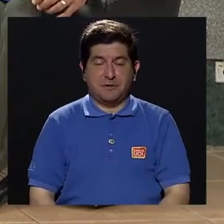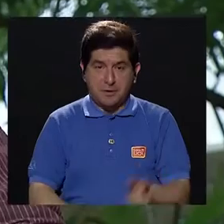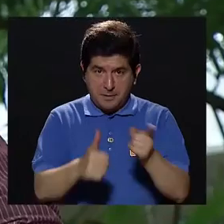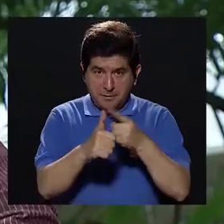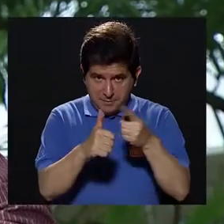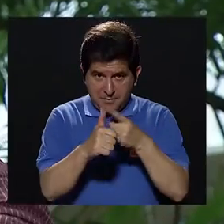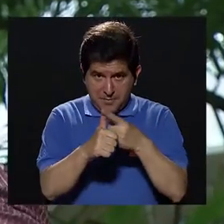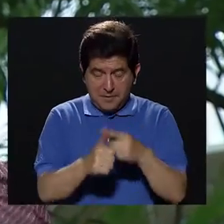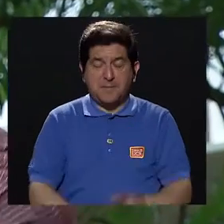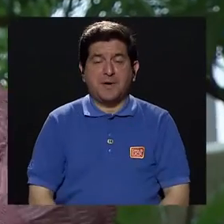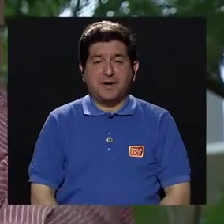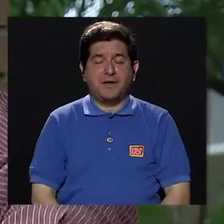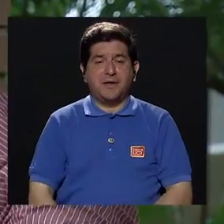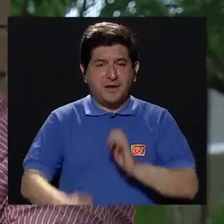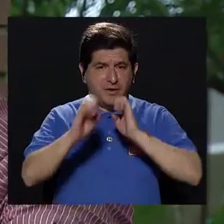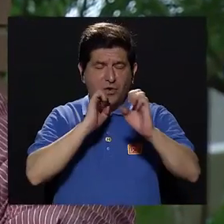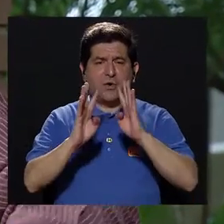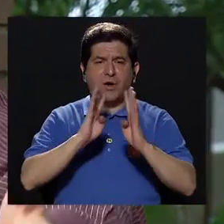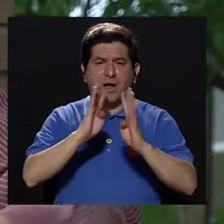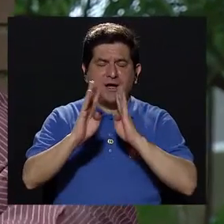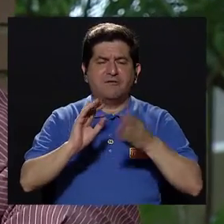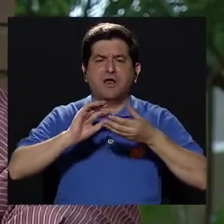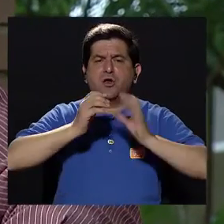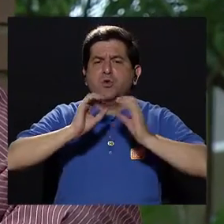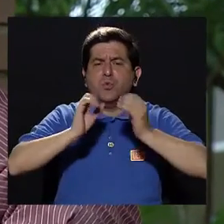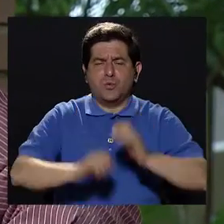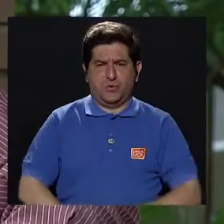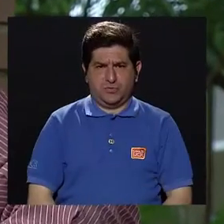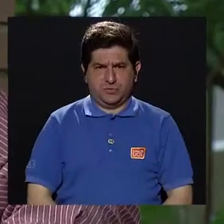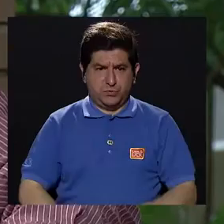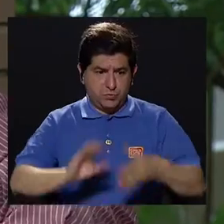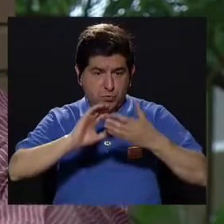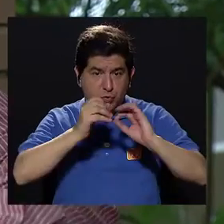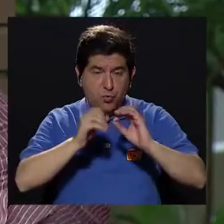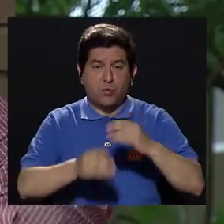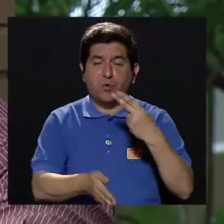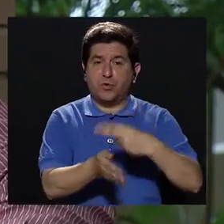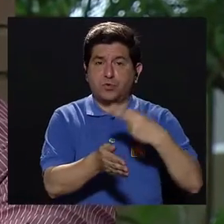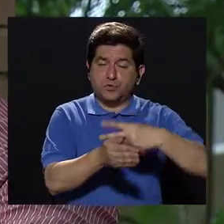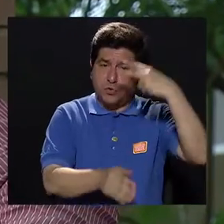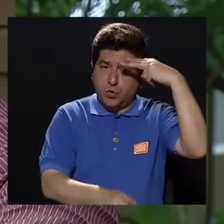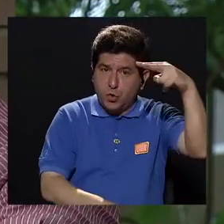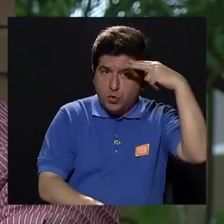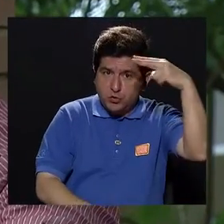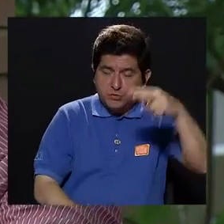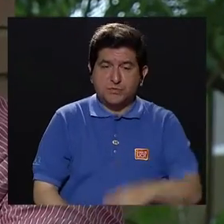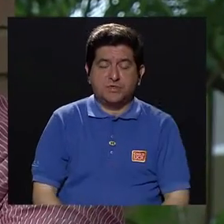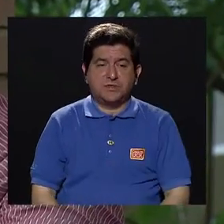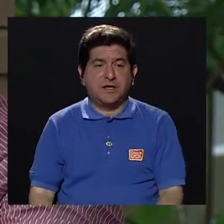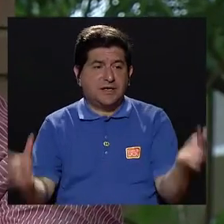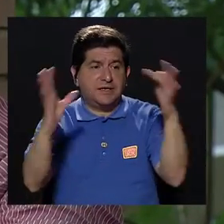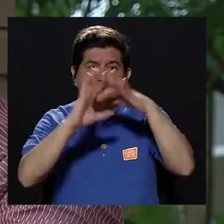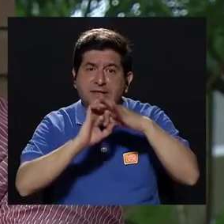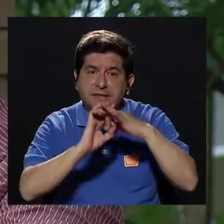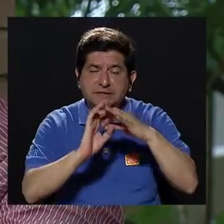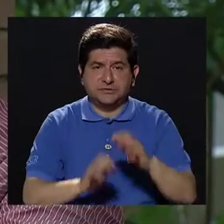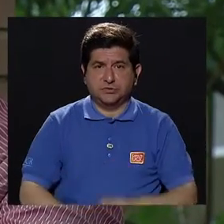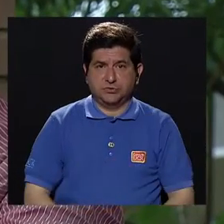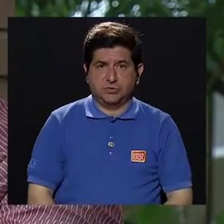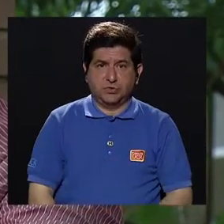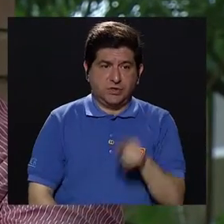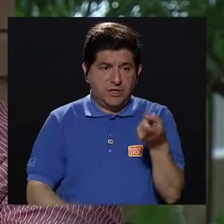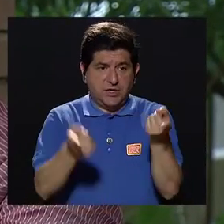quisiera comenzar la entrevista hablando de números. ¿Cuáles son los números que maneja el Hospital México en términos